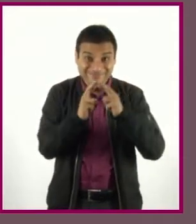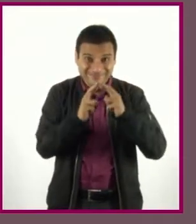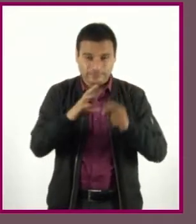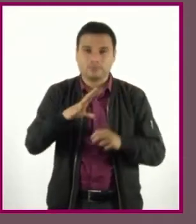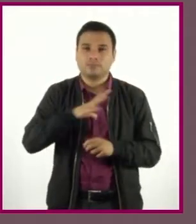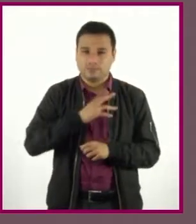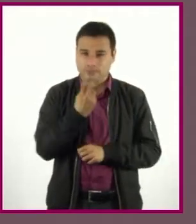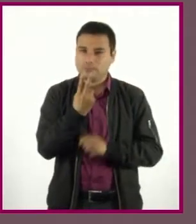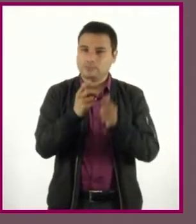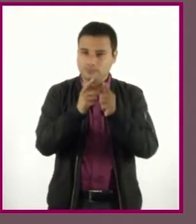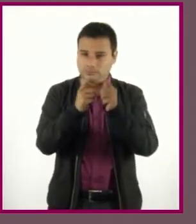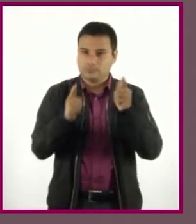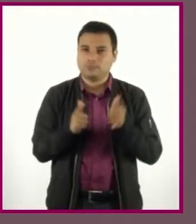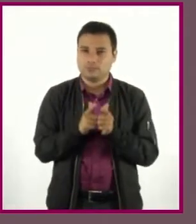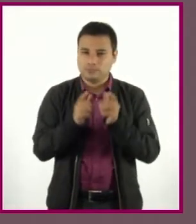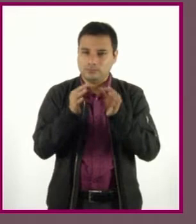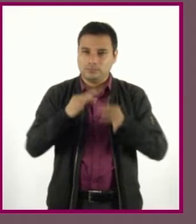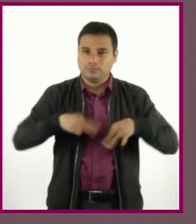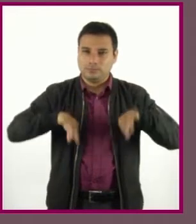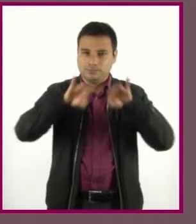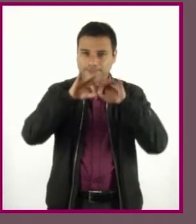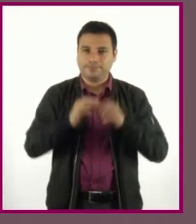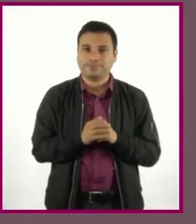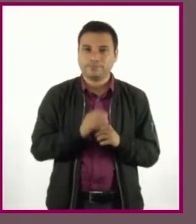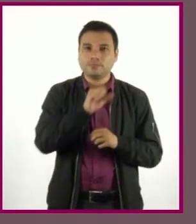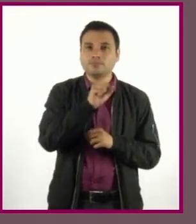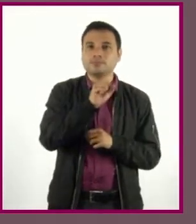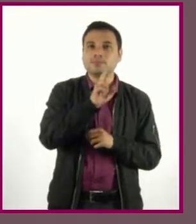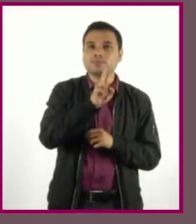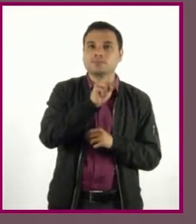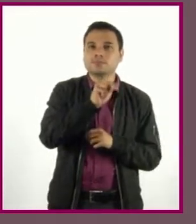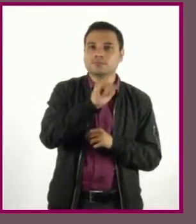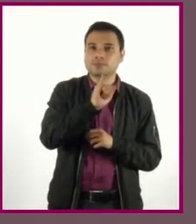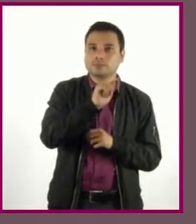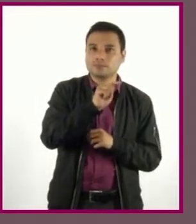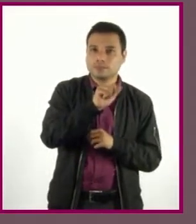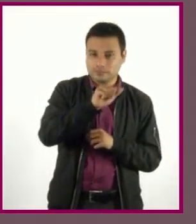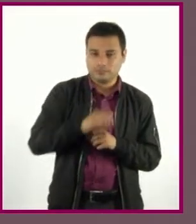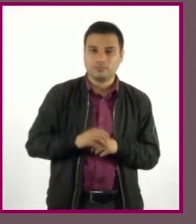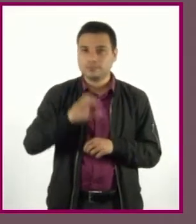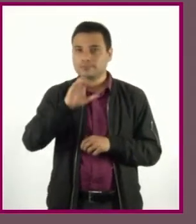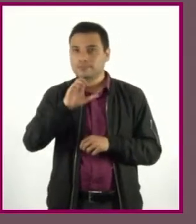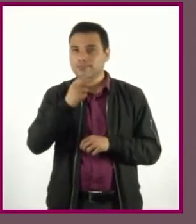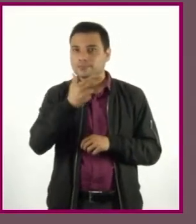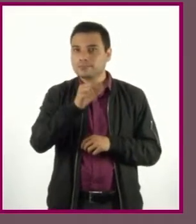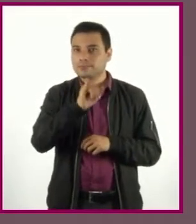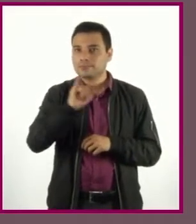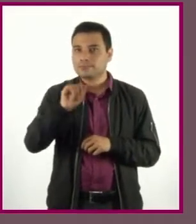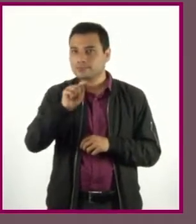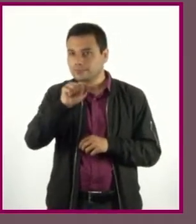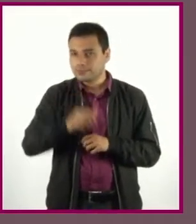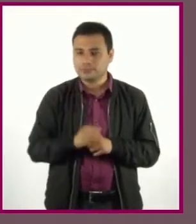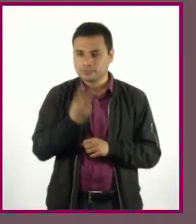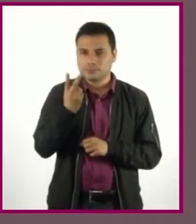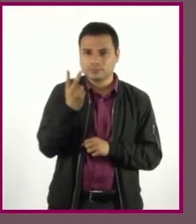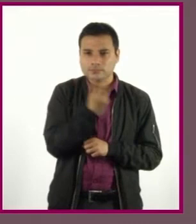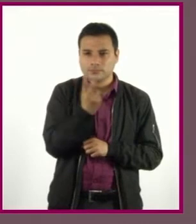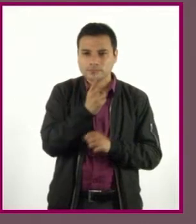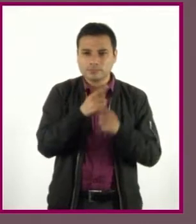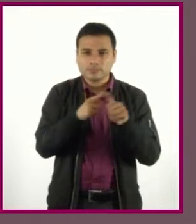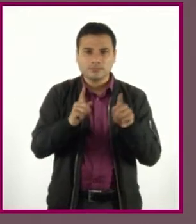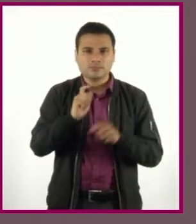dos ramas o corrientes principales, la sunita y la chiita. La diferencia entre ellas es la siguiente.